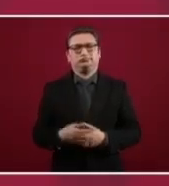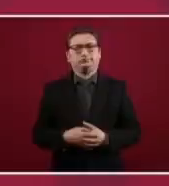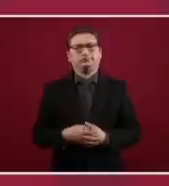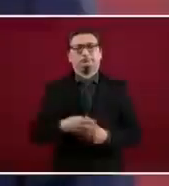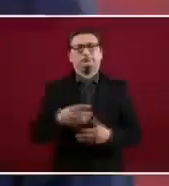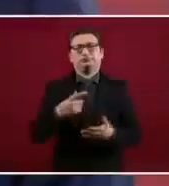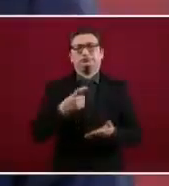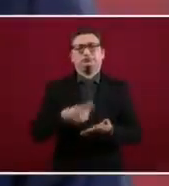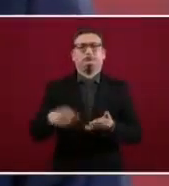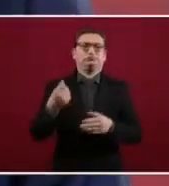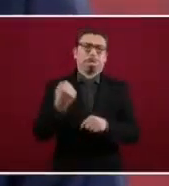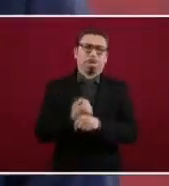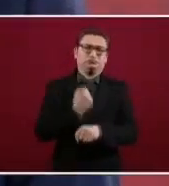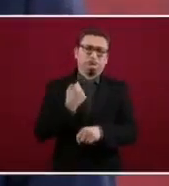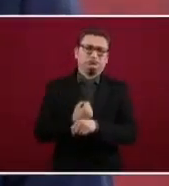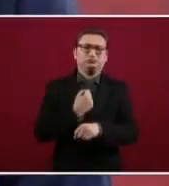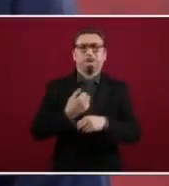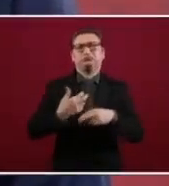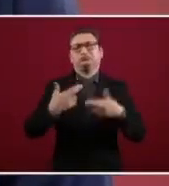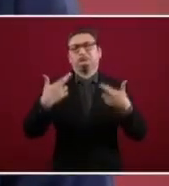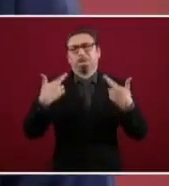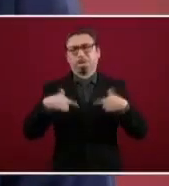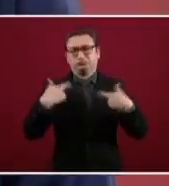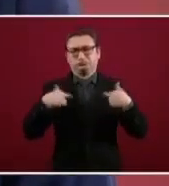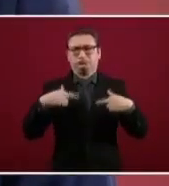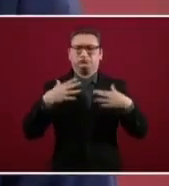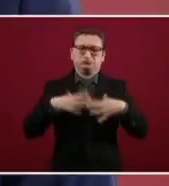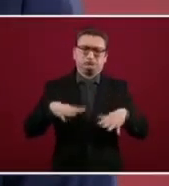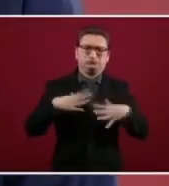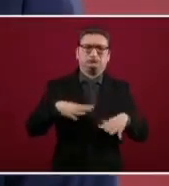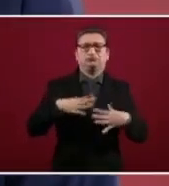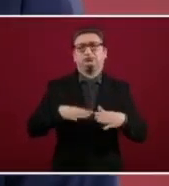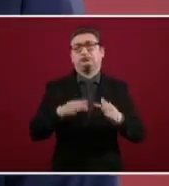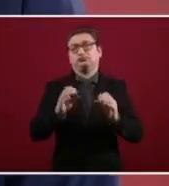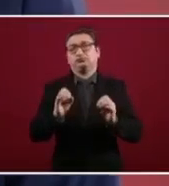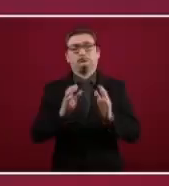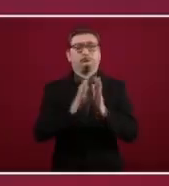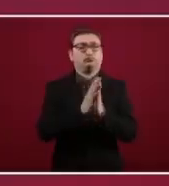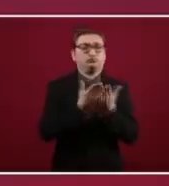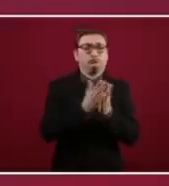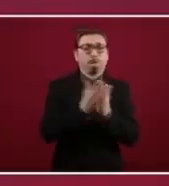zapatos ropa libros